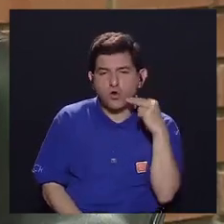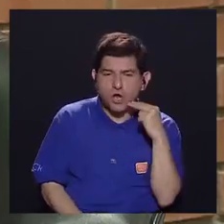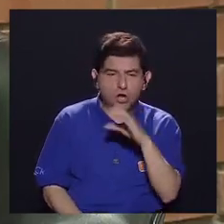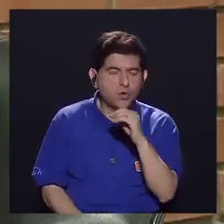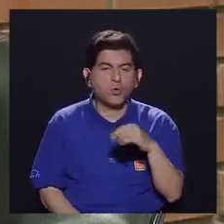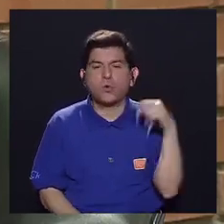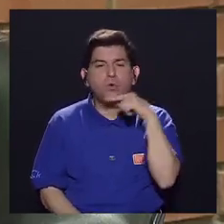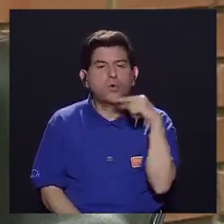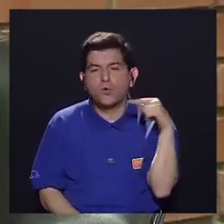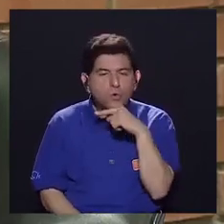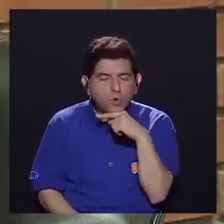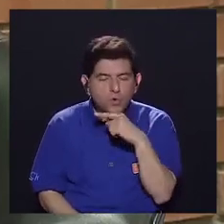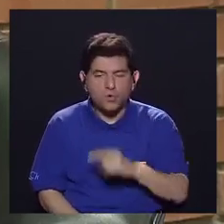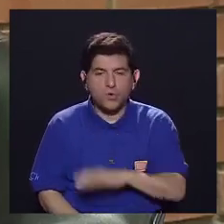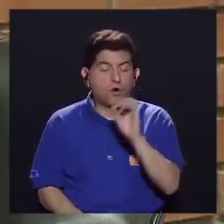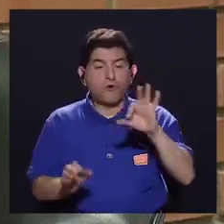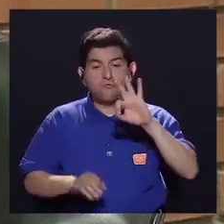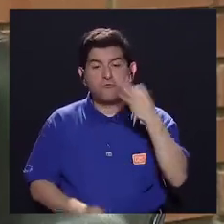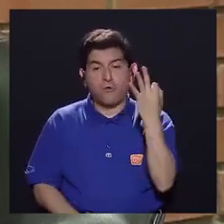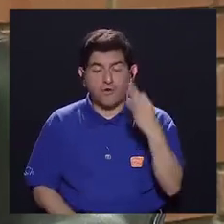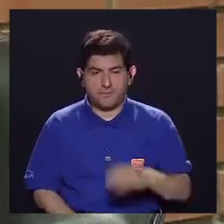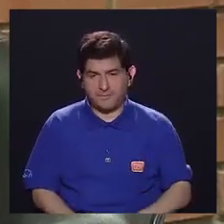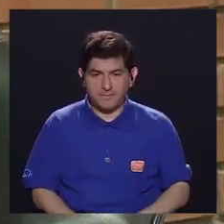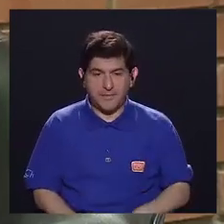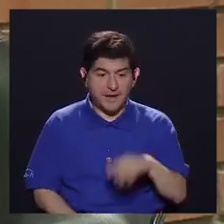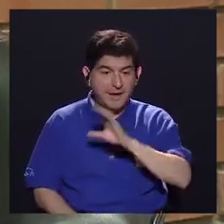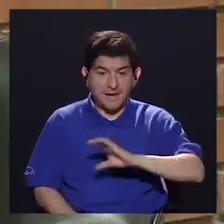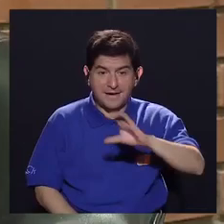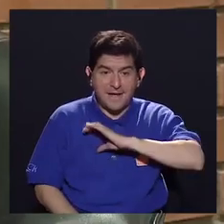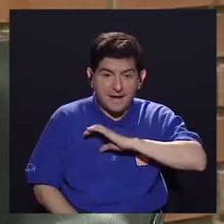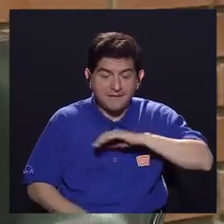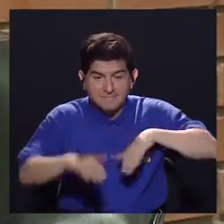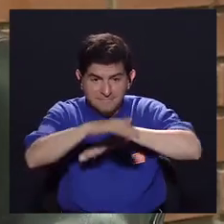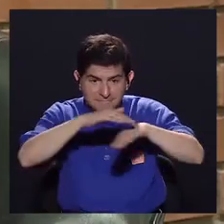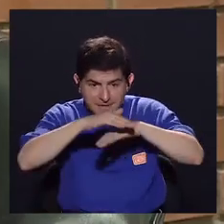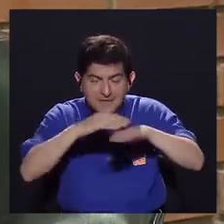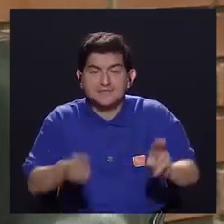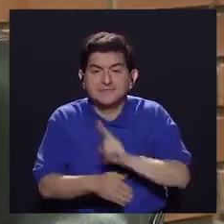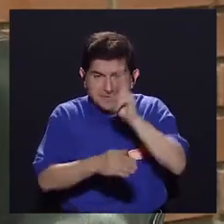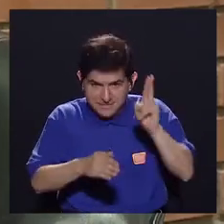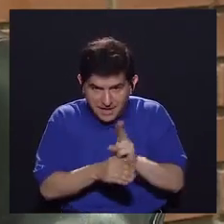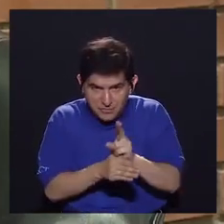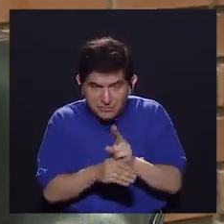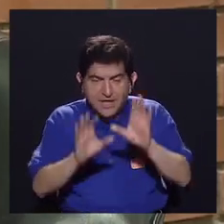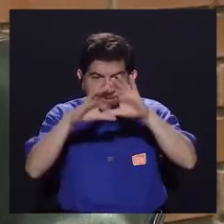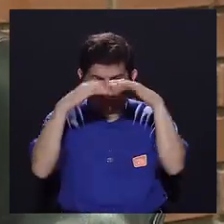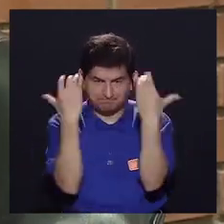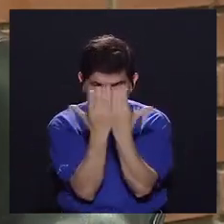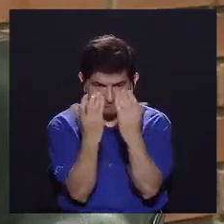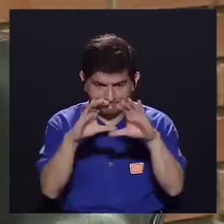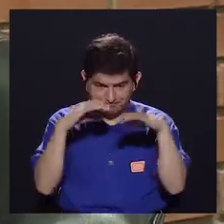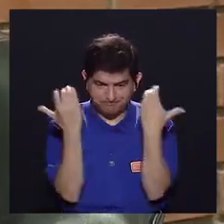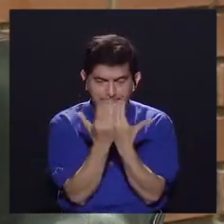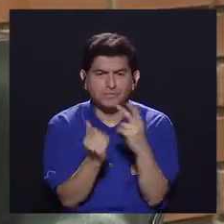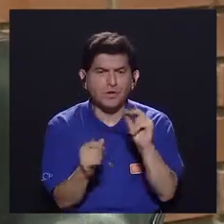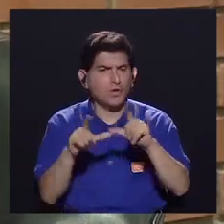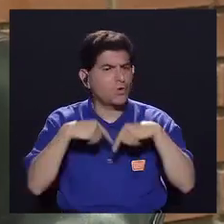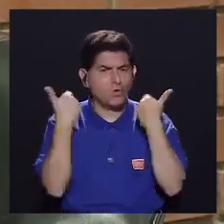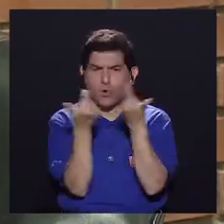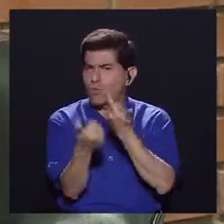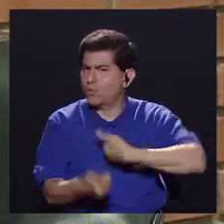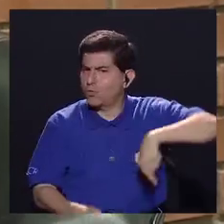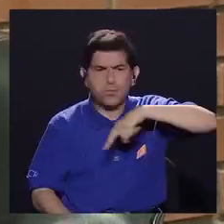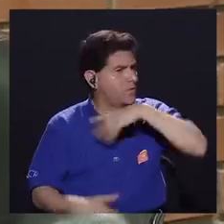sé yo, color negro o color rojo, o color, los colores o las formas son como las características básicas que se utilizan para